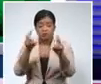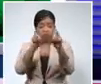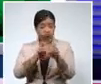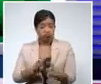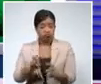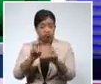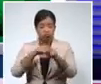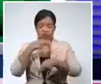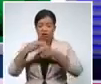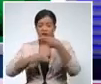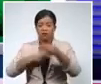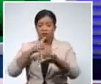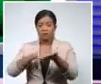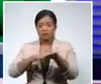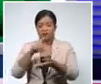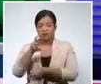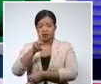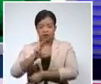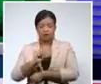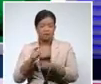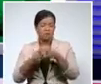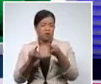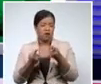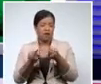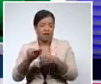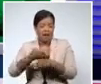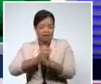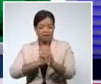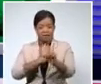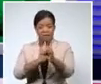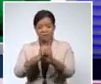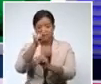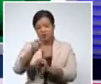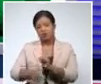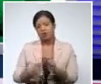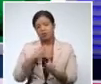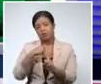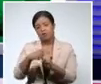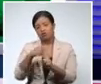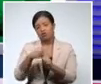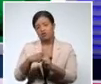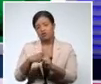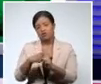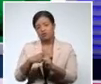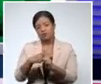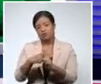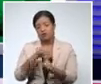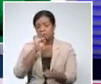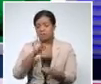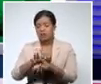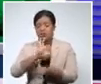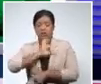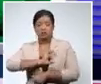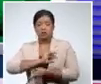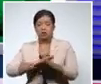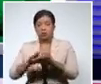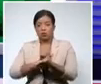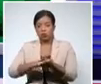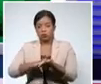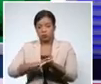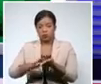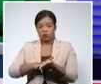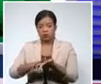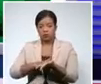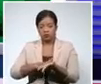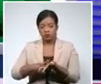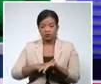realiza PCR por ser contacto de un caso positivo, porque realmente al inicio no presentó sintomatología